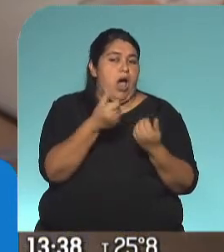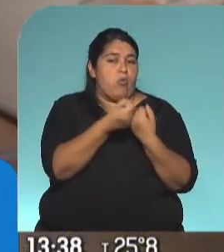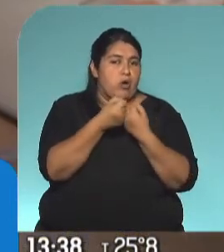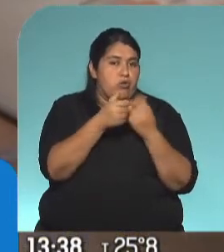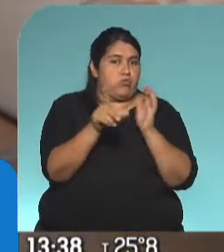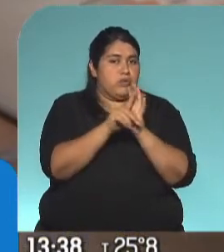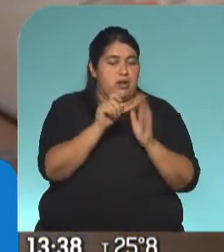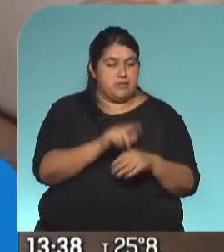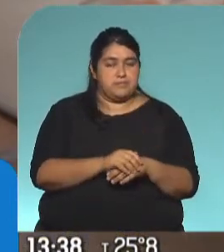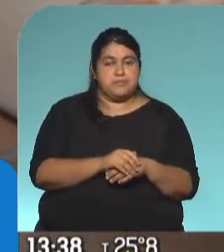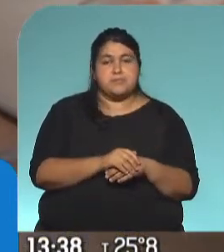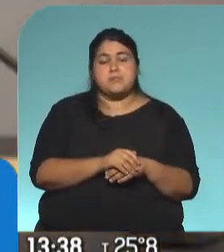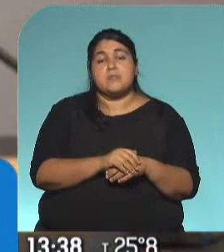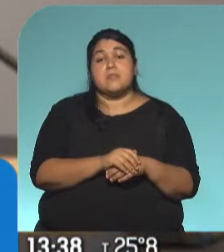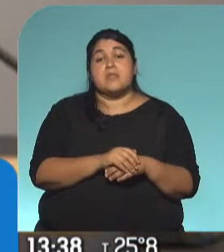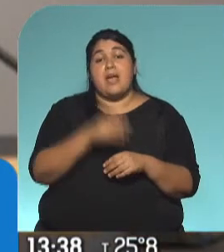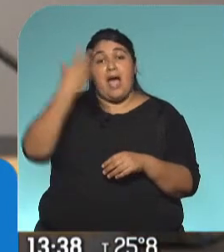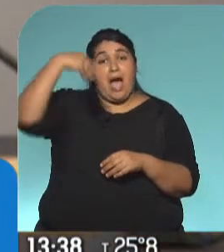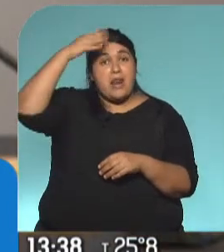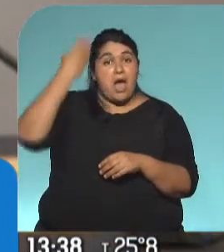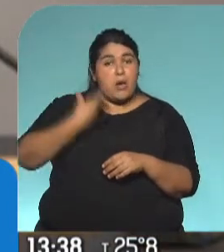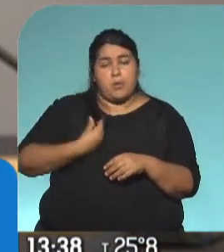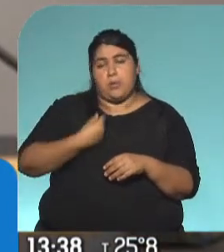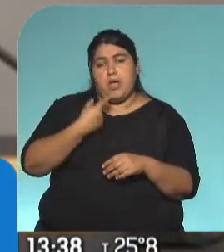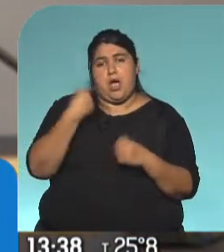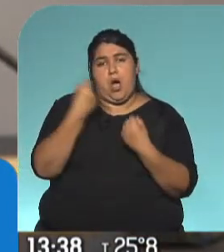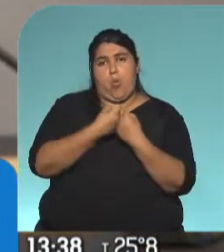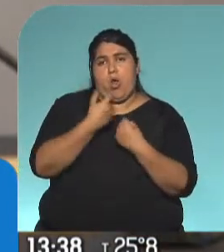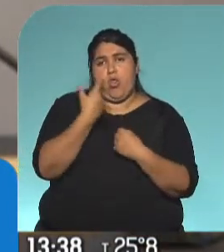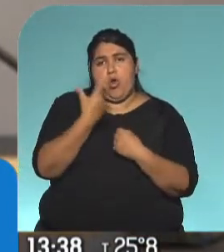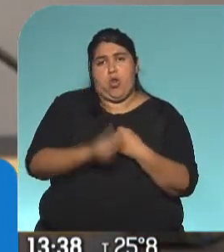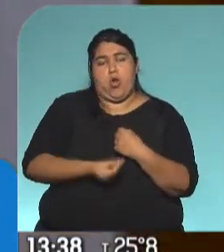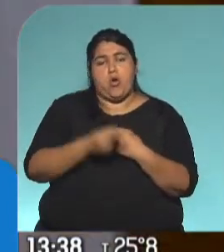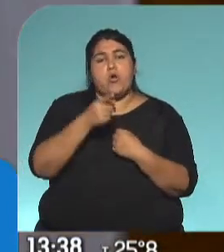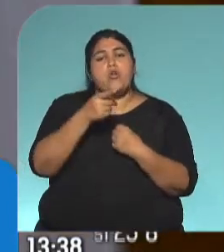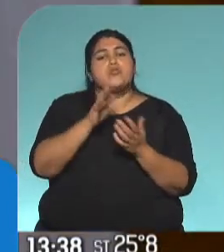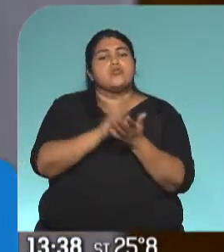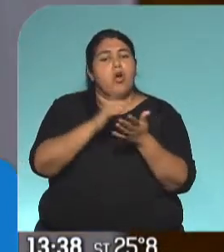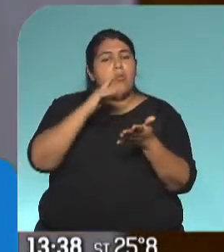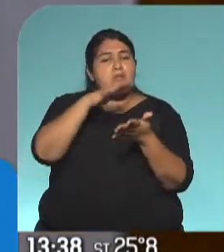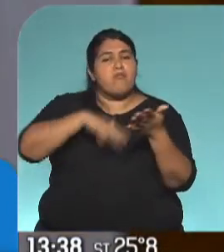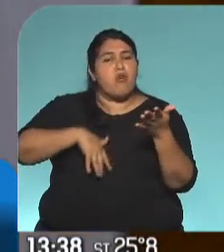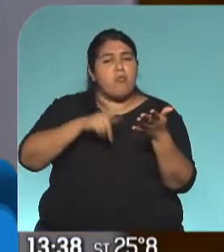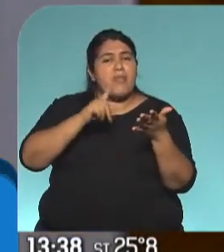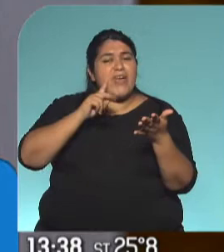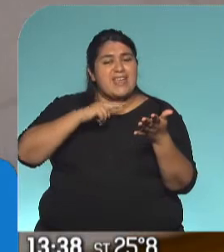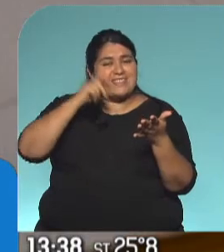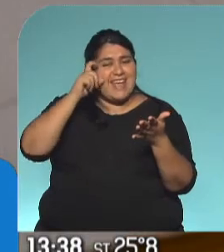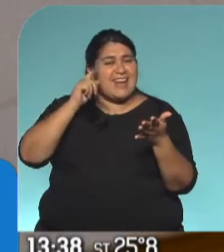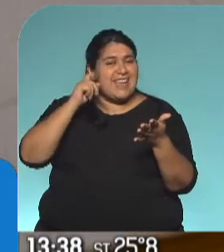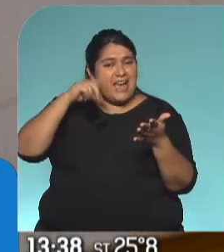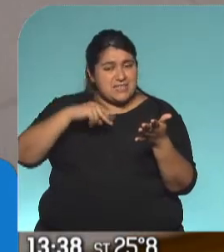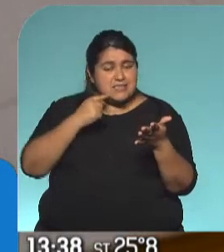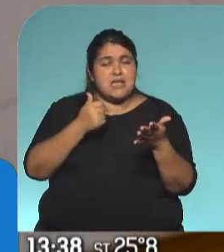Act. Por su parte, Arabia Saudita rechazó el contenido del reporte de inteligencia, calificándolo de negativo, falso